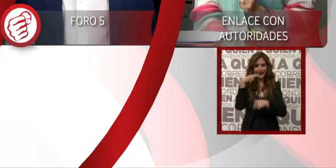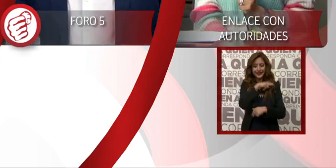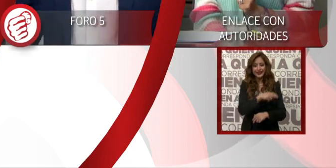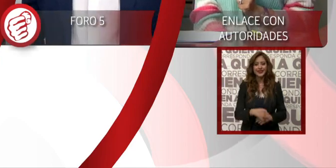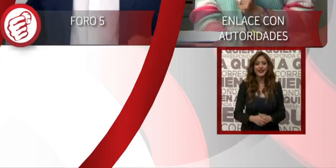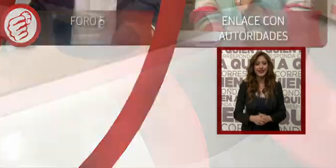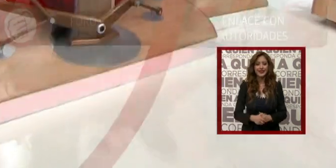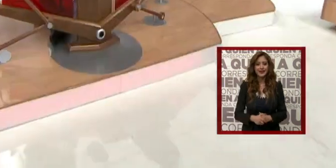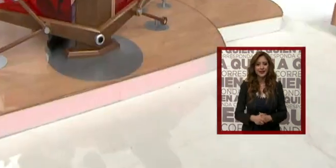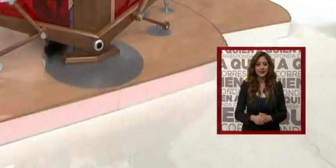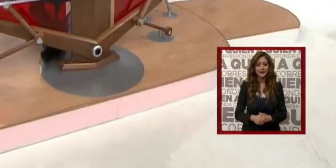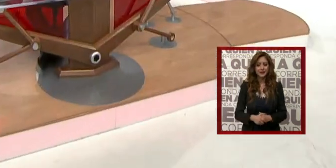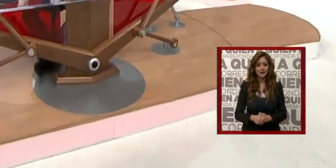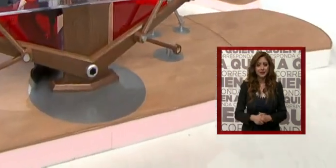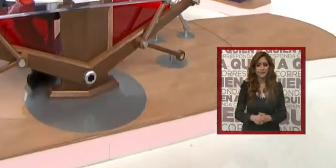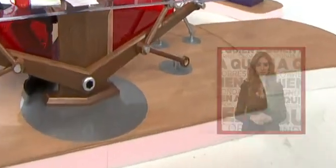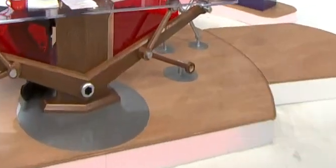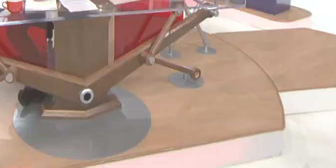vayan, estamos en vivo.